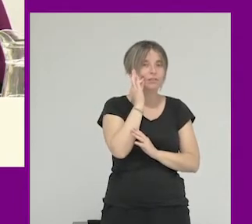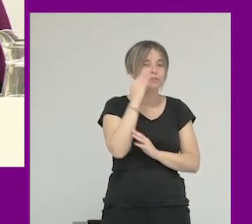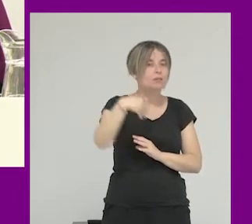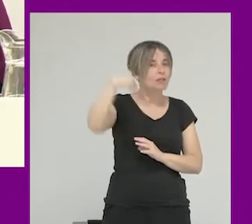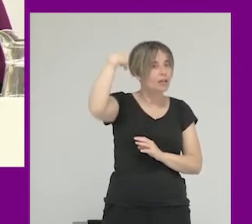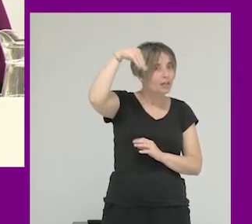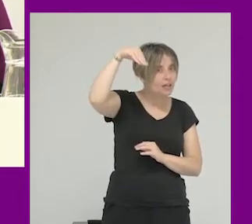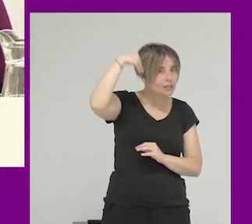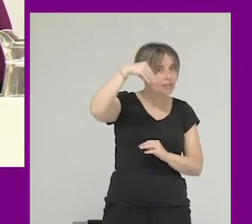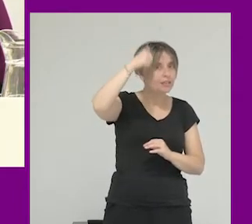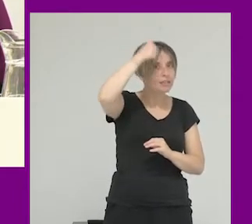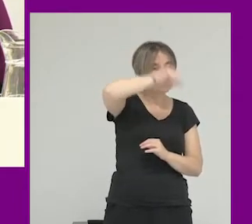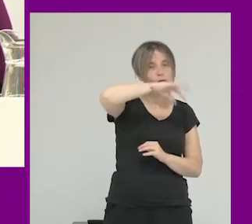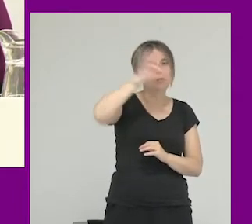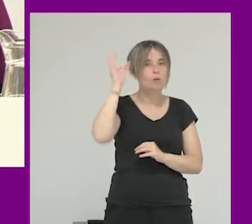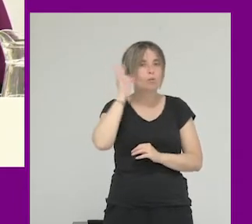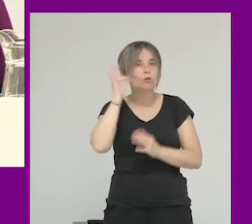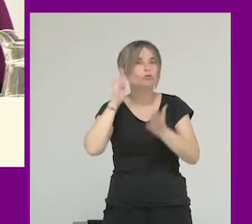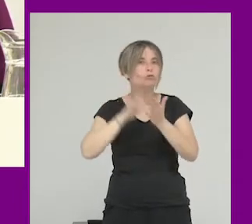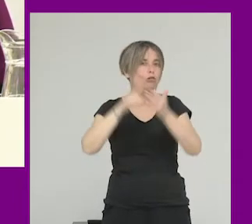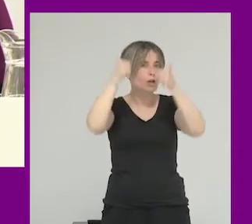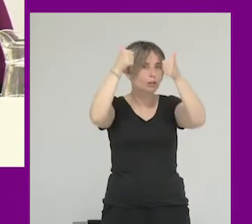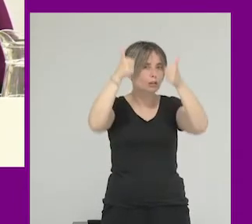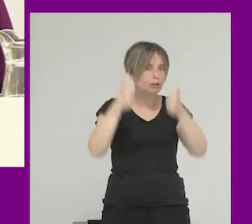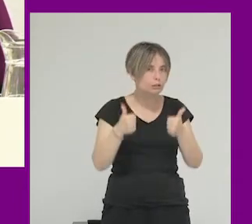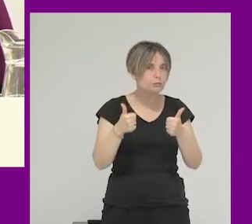catedrático catedrática tienes que ser titular y